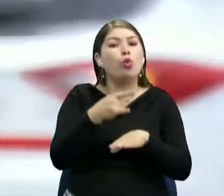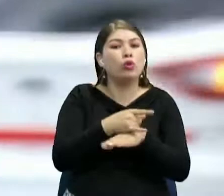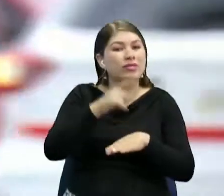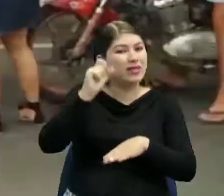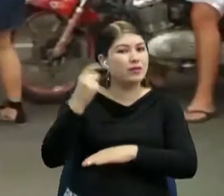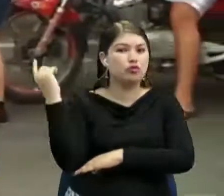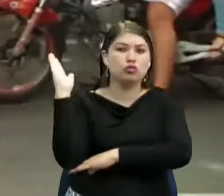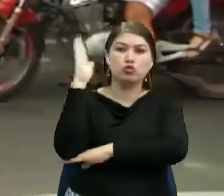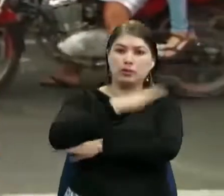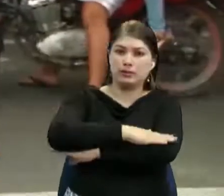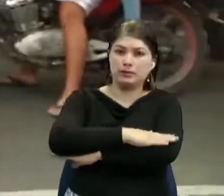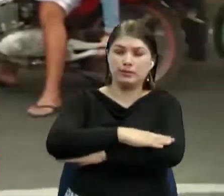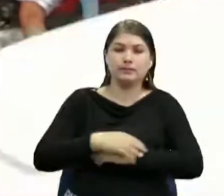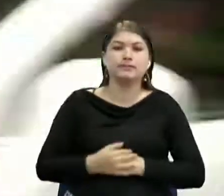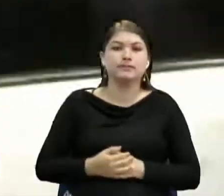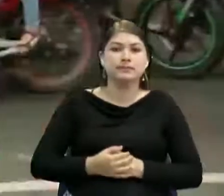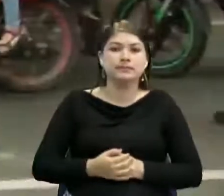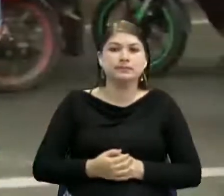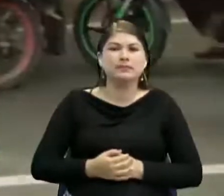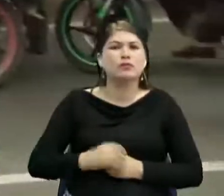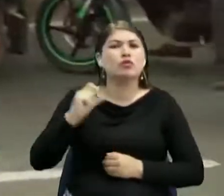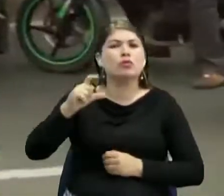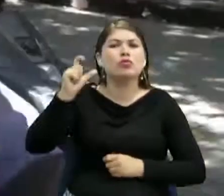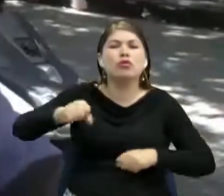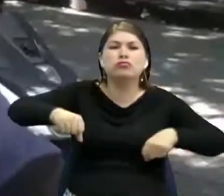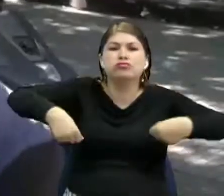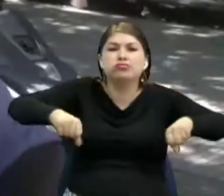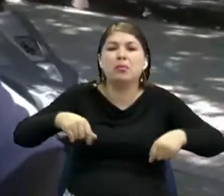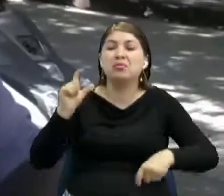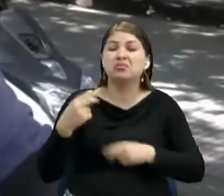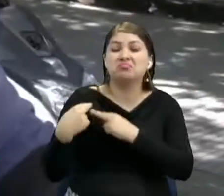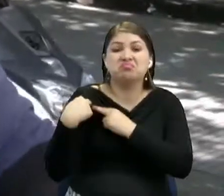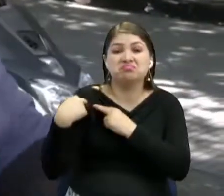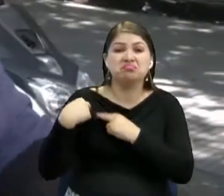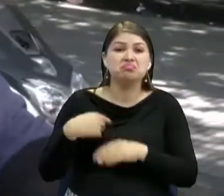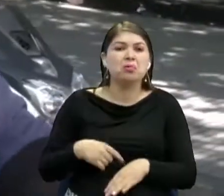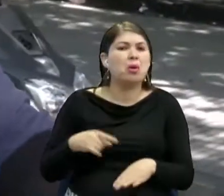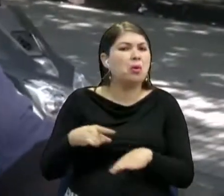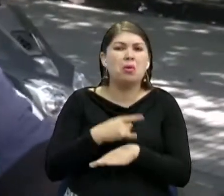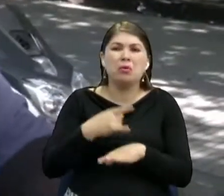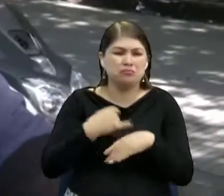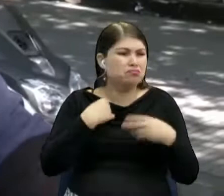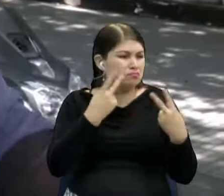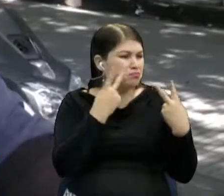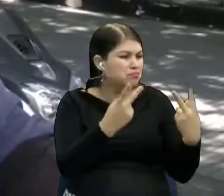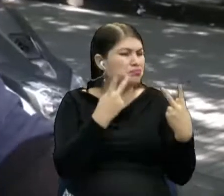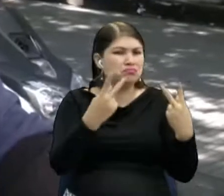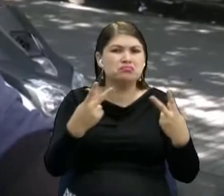durante todo el día responsables con